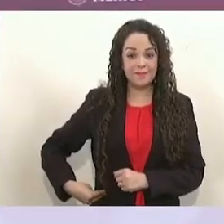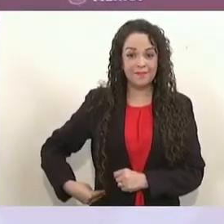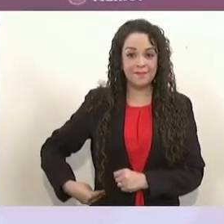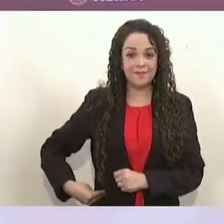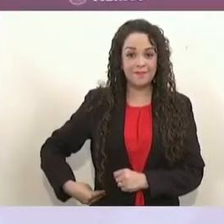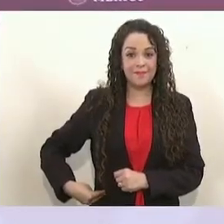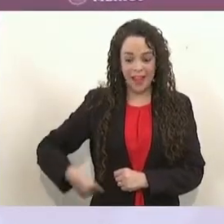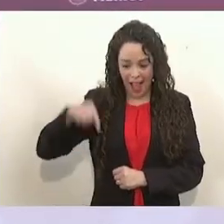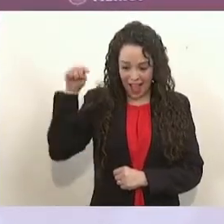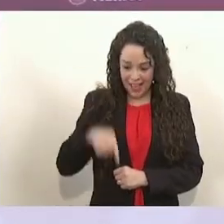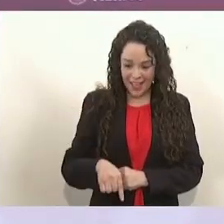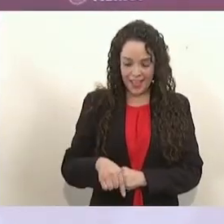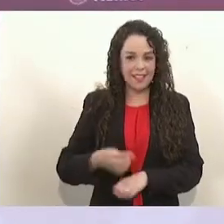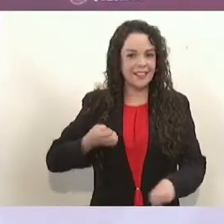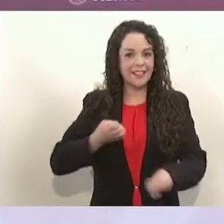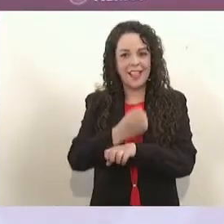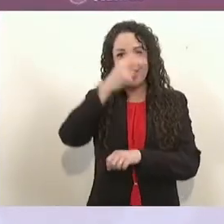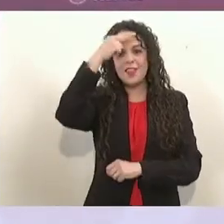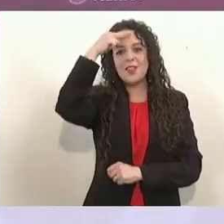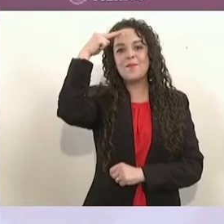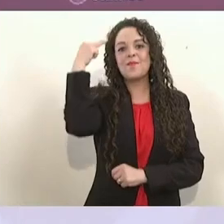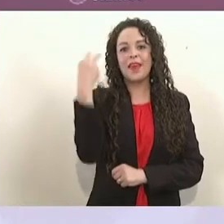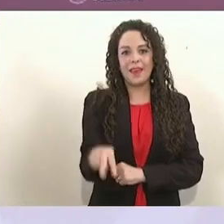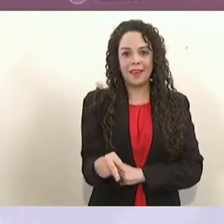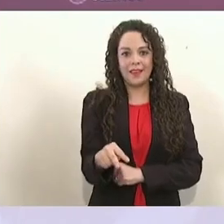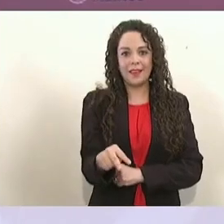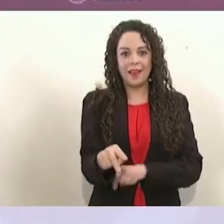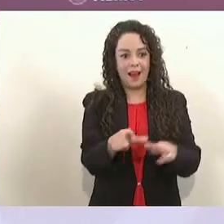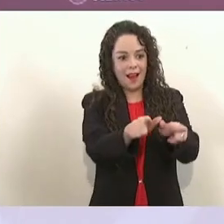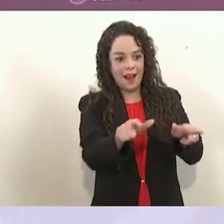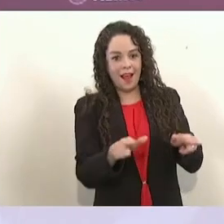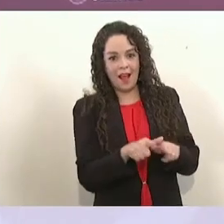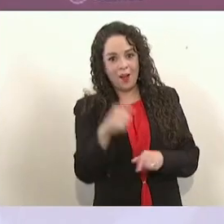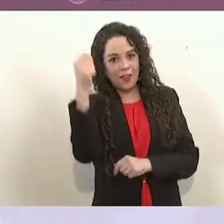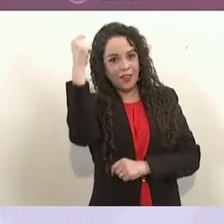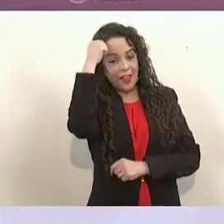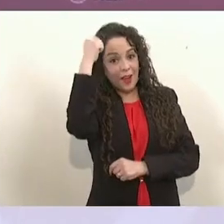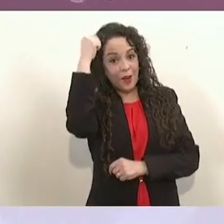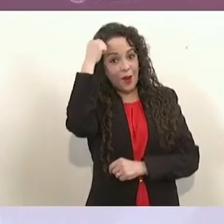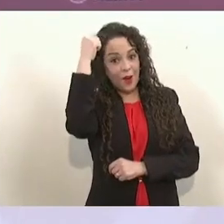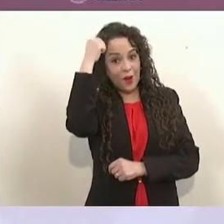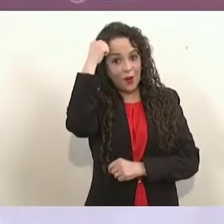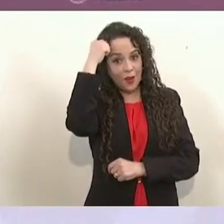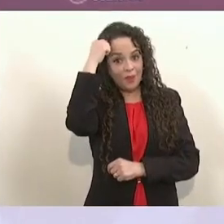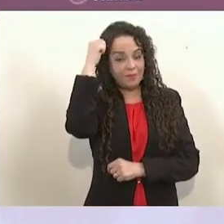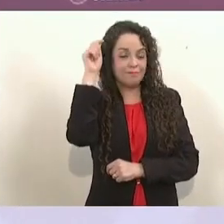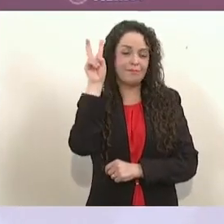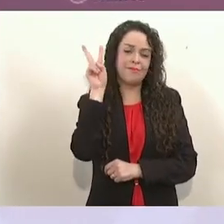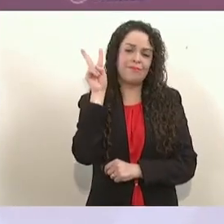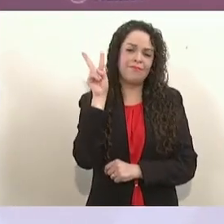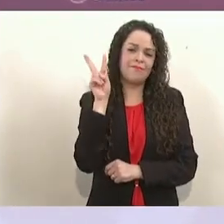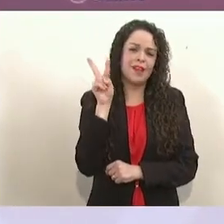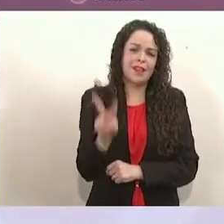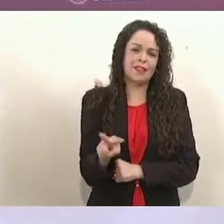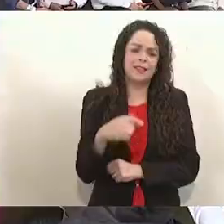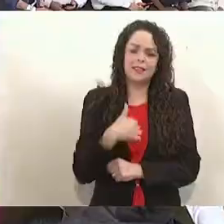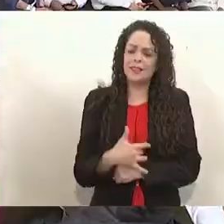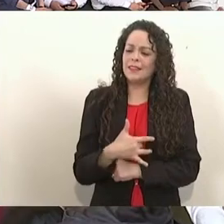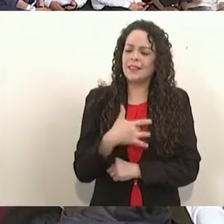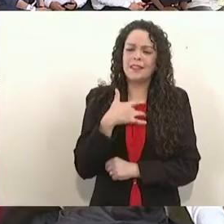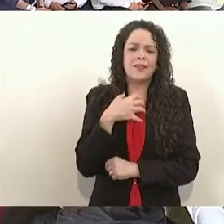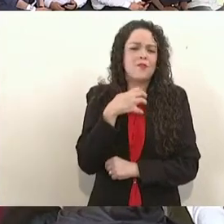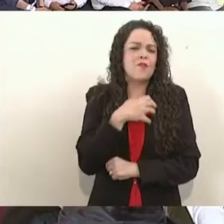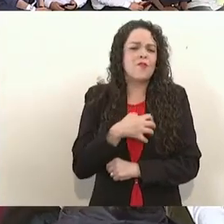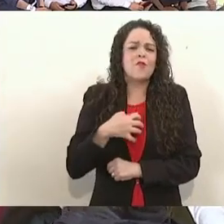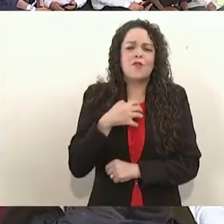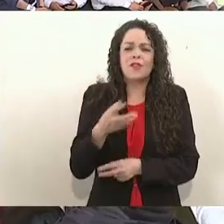del Estado de México y del lago de Texcoco, me da mucho gusto estar aquí con